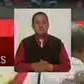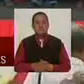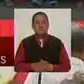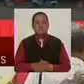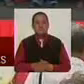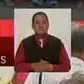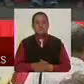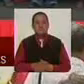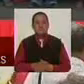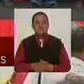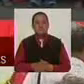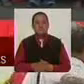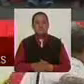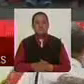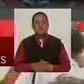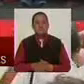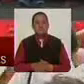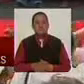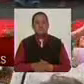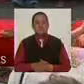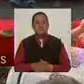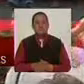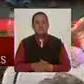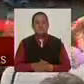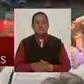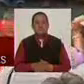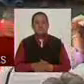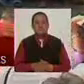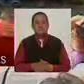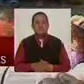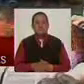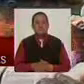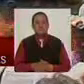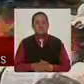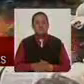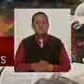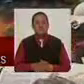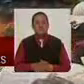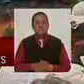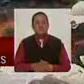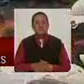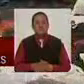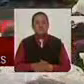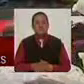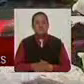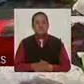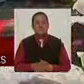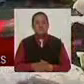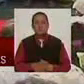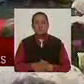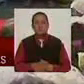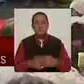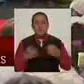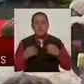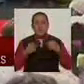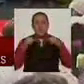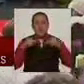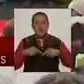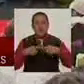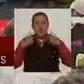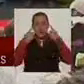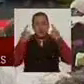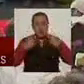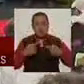Juega batimi muneno. En esta estrategia también